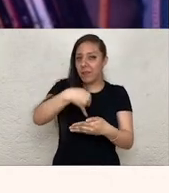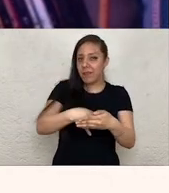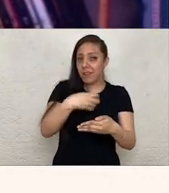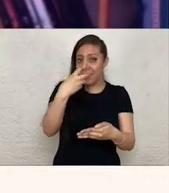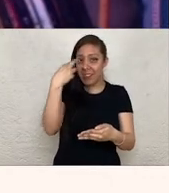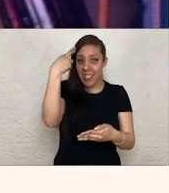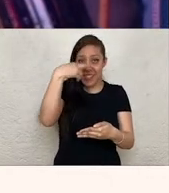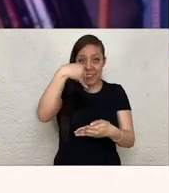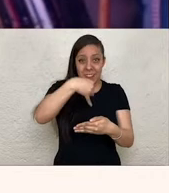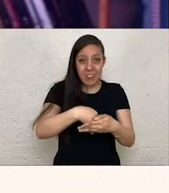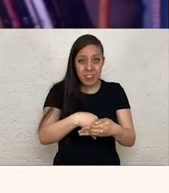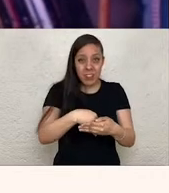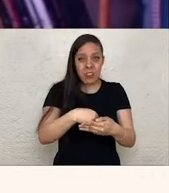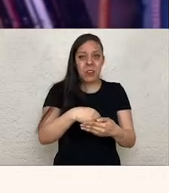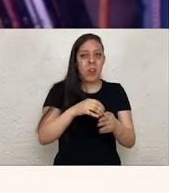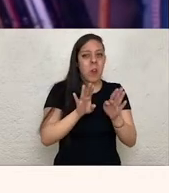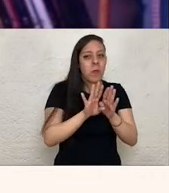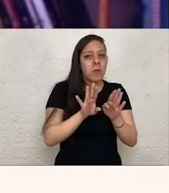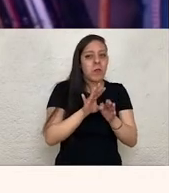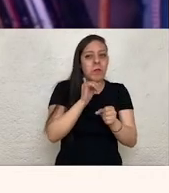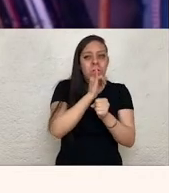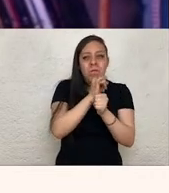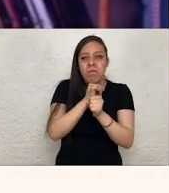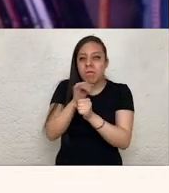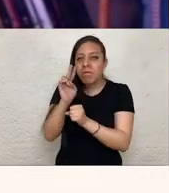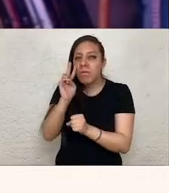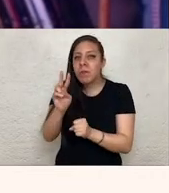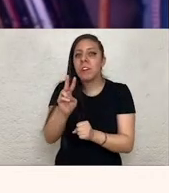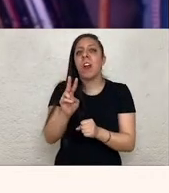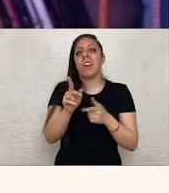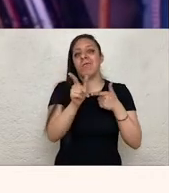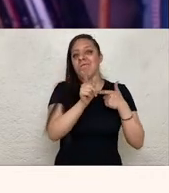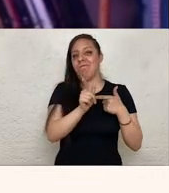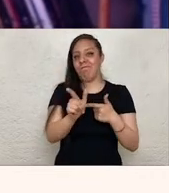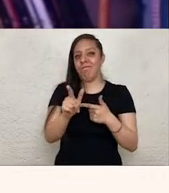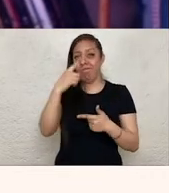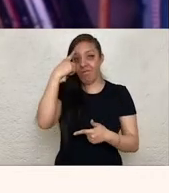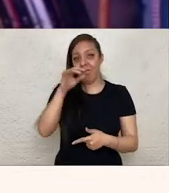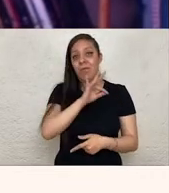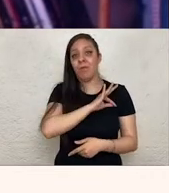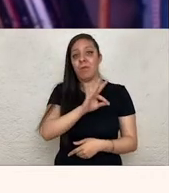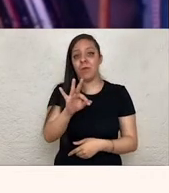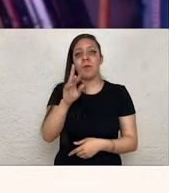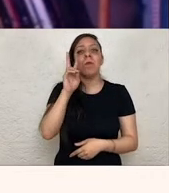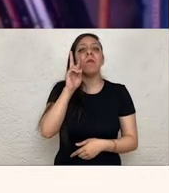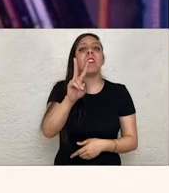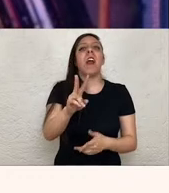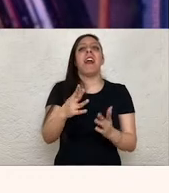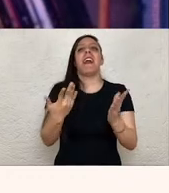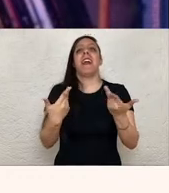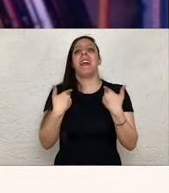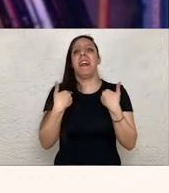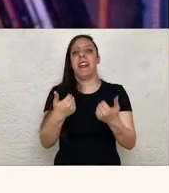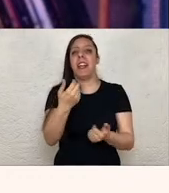con una reflexión que nos invite quizá a seguir